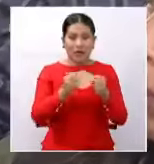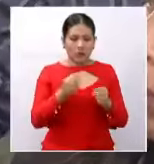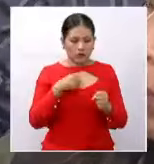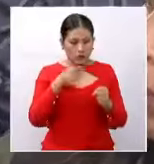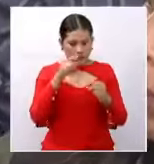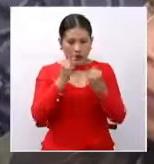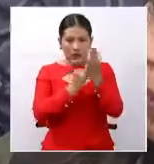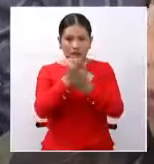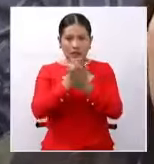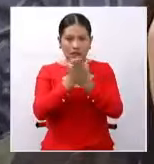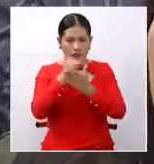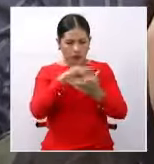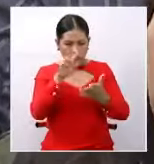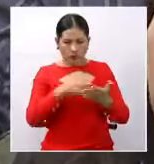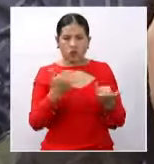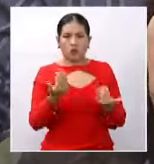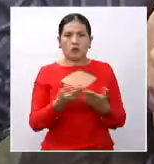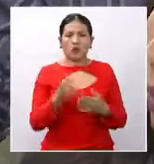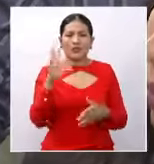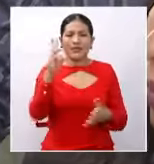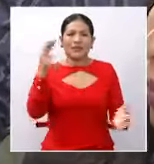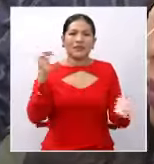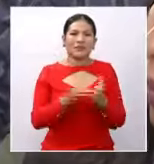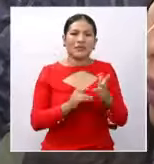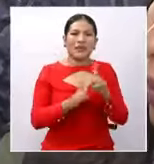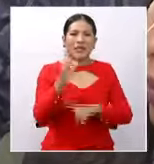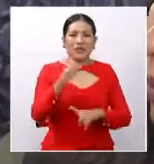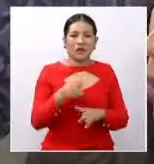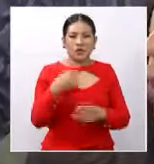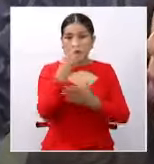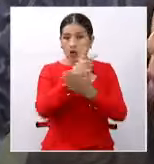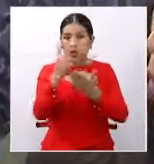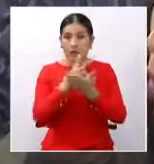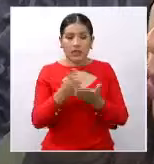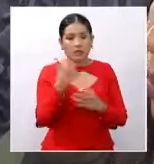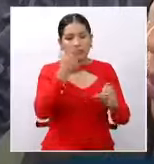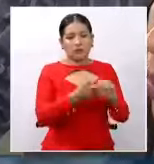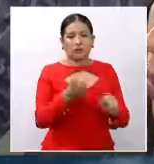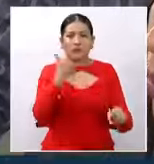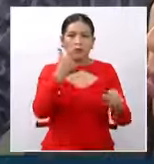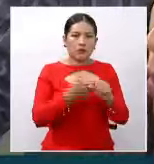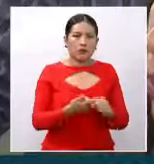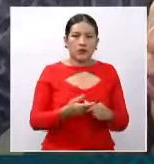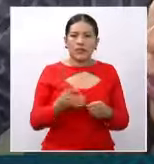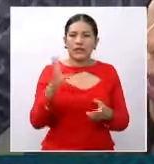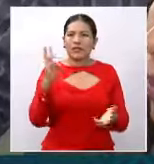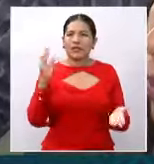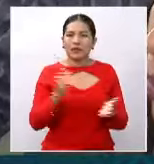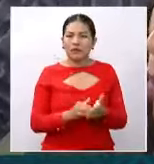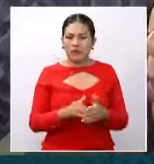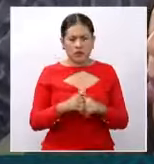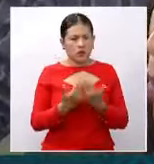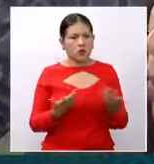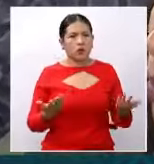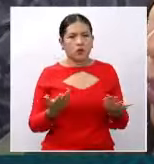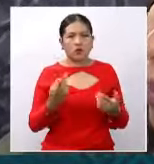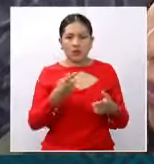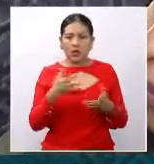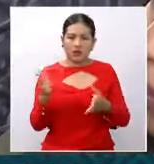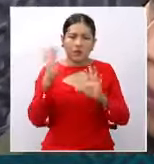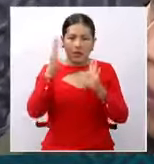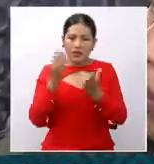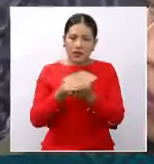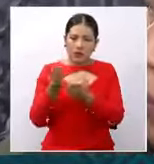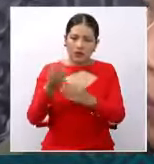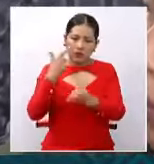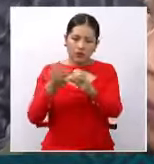mil litros en menos de 2 semanas. Entonces, hay personas que se aprovechan de estas circunstancias y empiezan a copiar. En ese sentido, a través